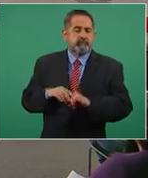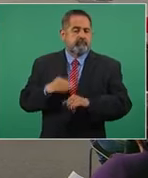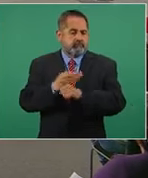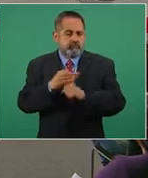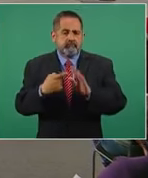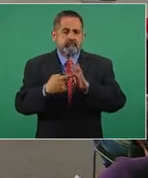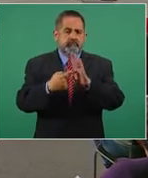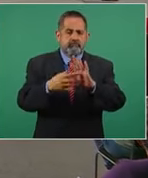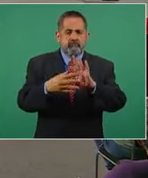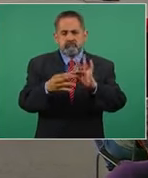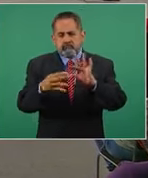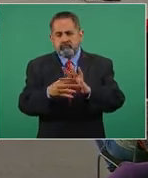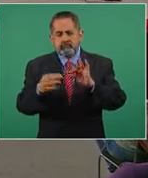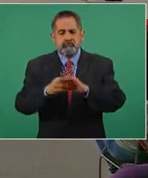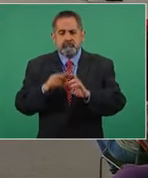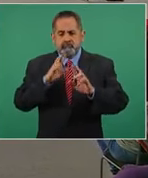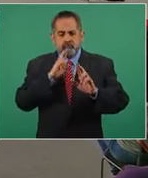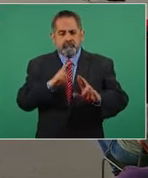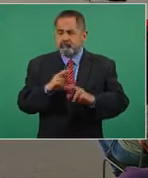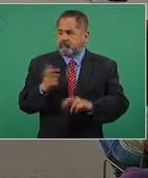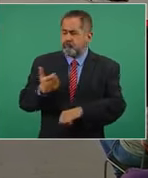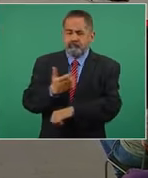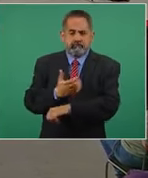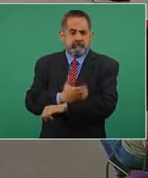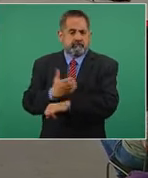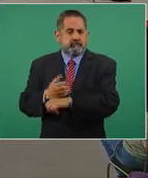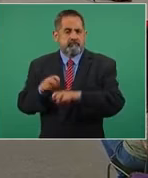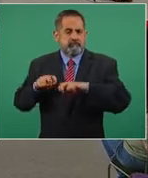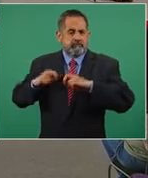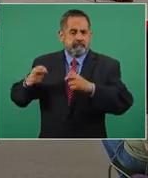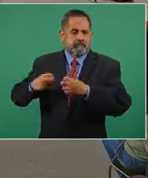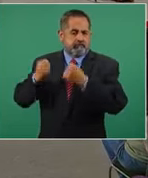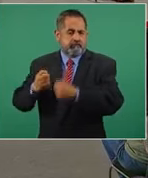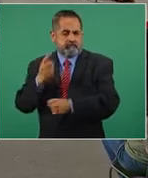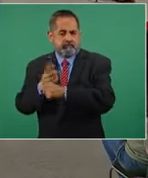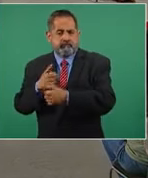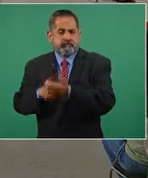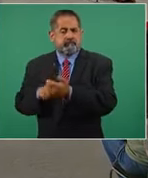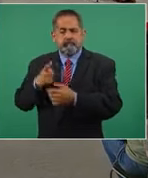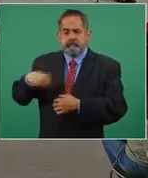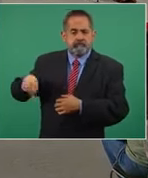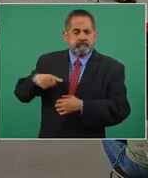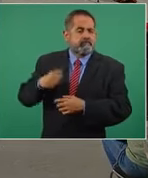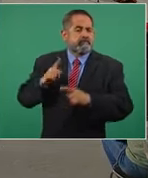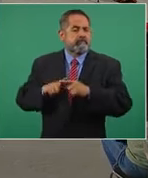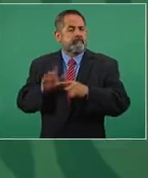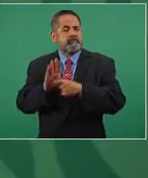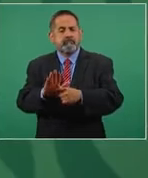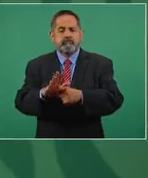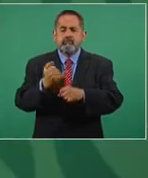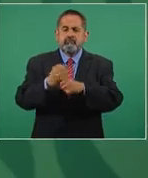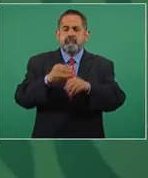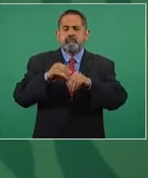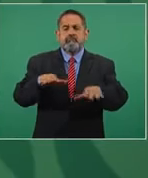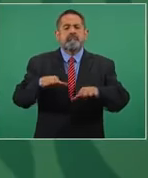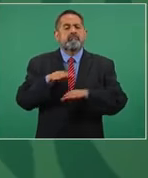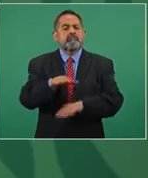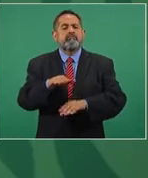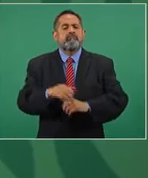aquí en los reportes que presentan los compañeros del Gabinete de Seguridad es un informe